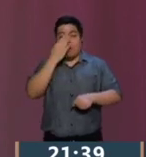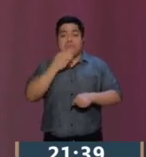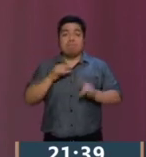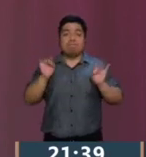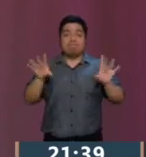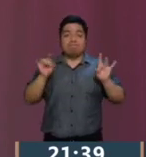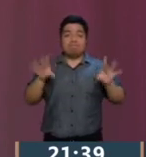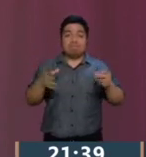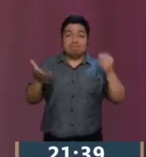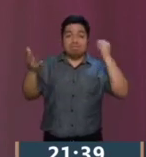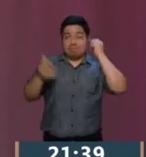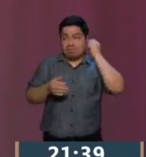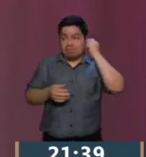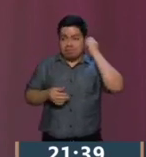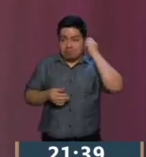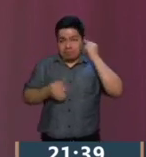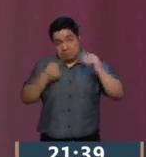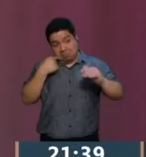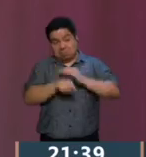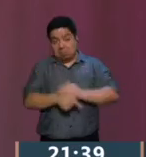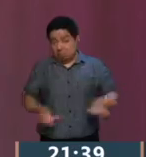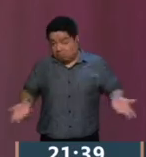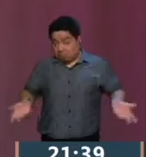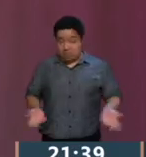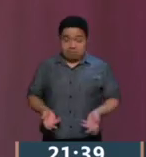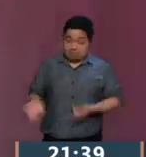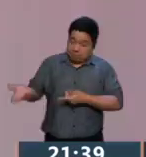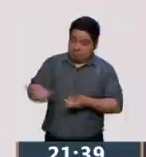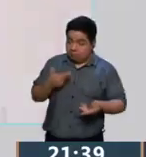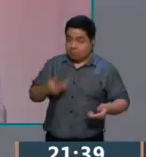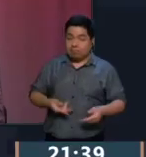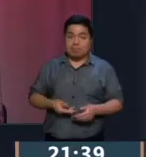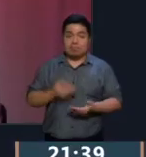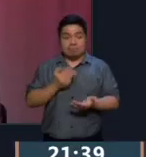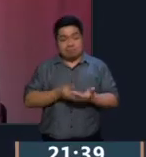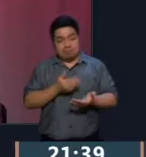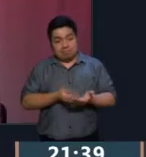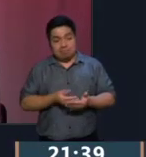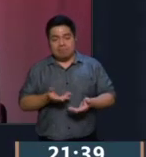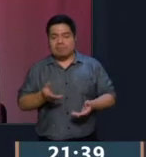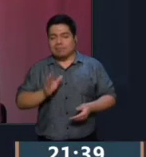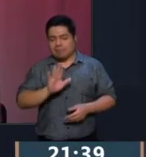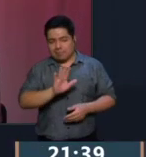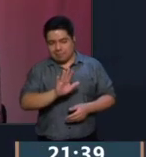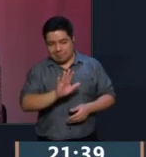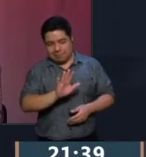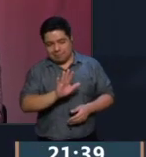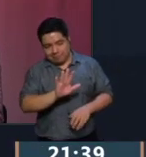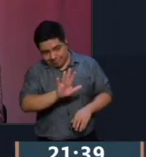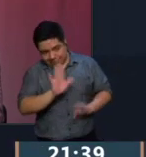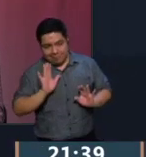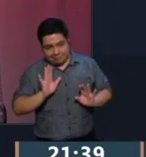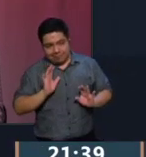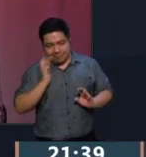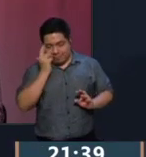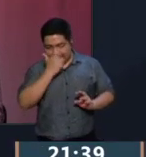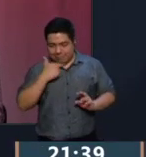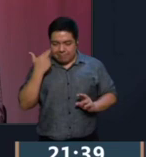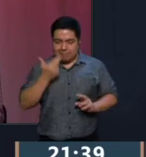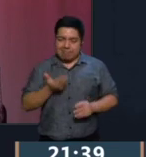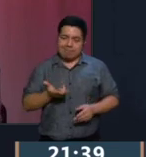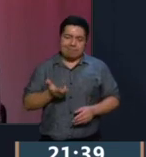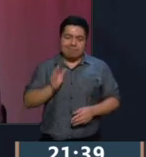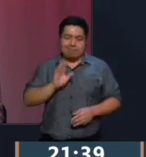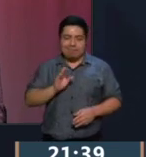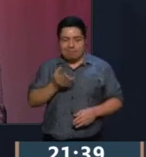igual entonces, igual de mal. Bueno, por eso la lo gente que yo votó los y nos invito castigó. entonces es que lo revisemos, porque me parece absurdo